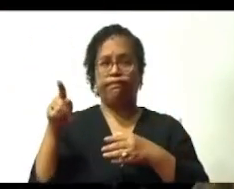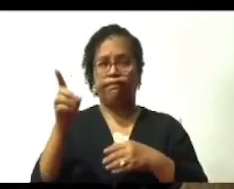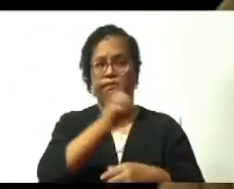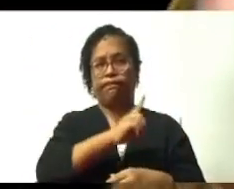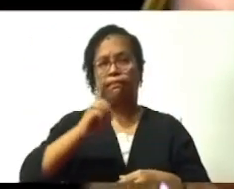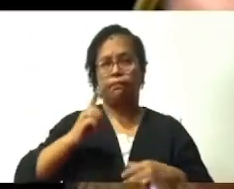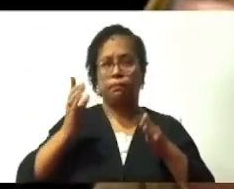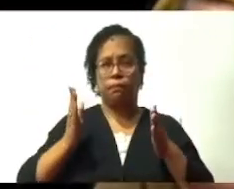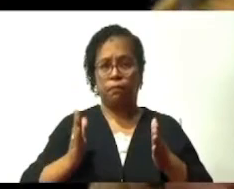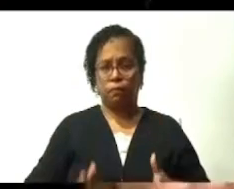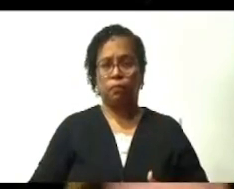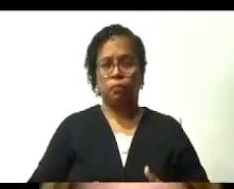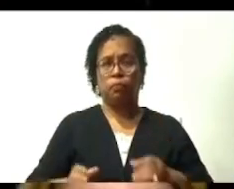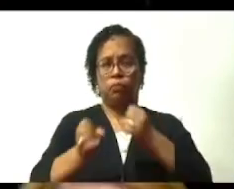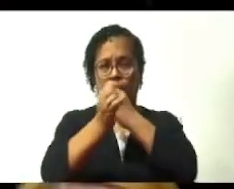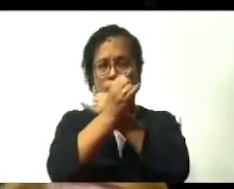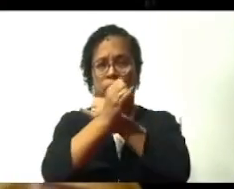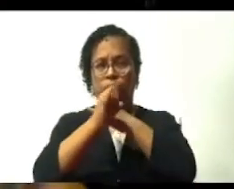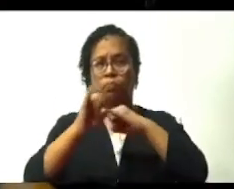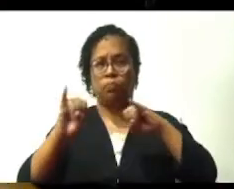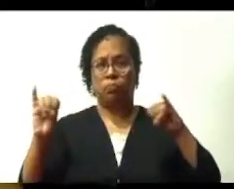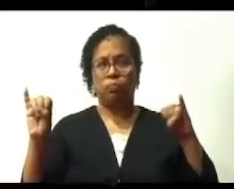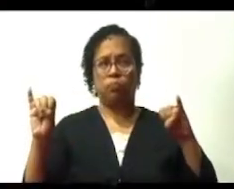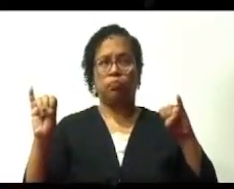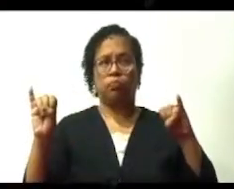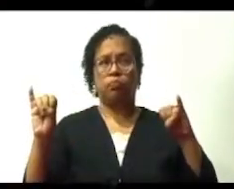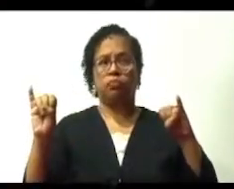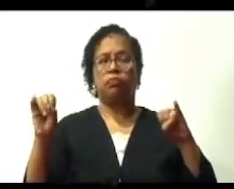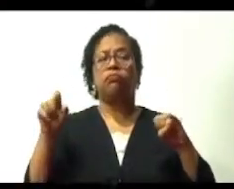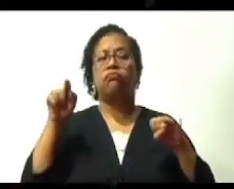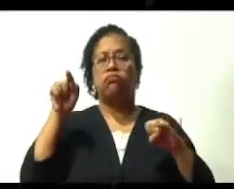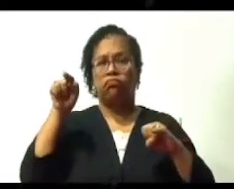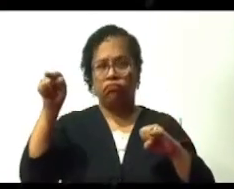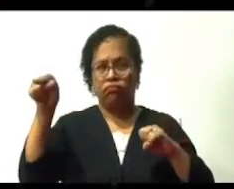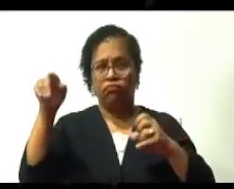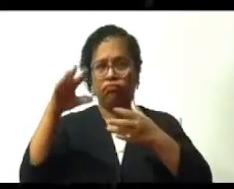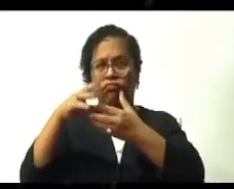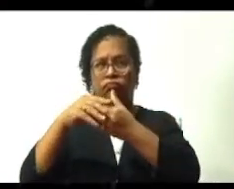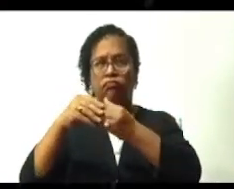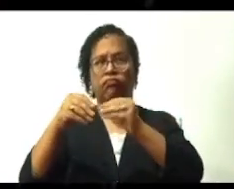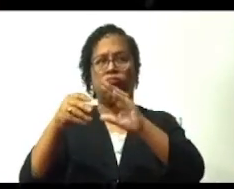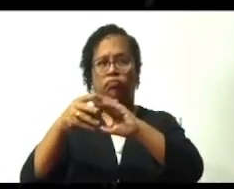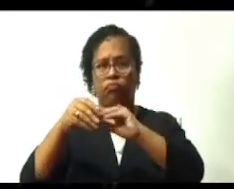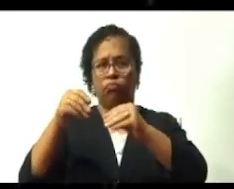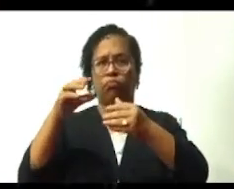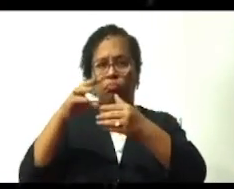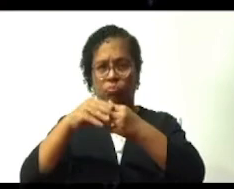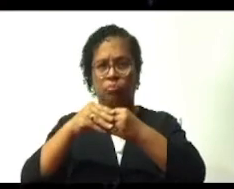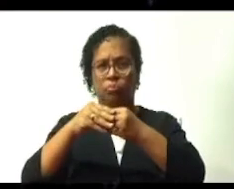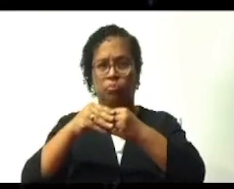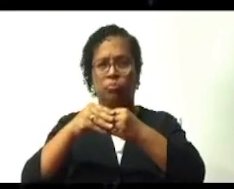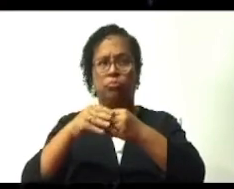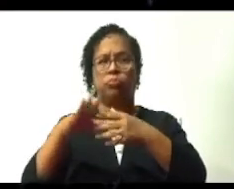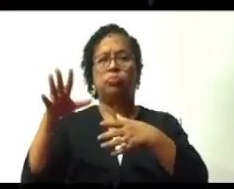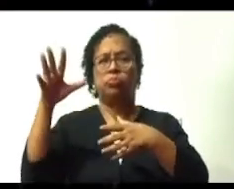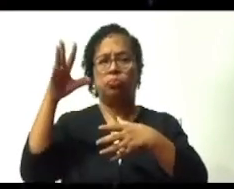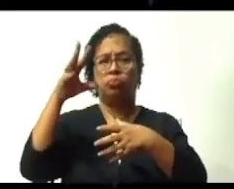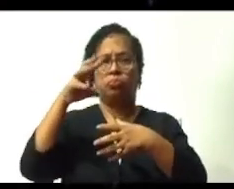proponía en su turno e hizo alusión a frases ya